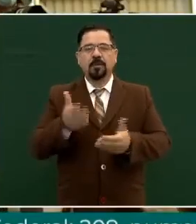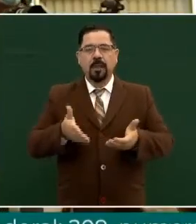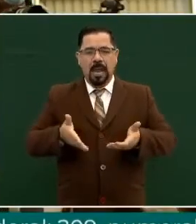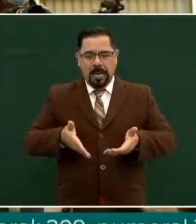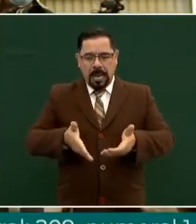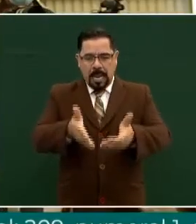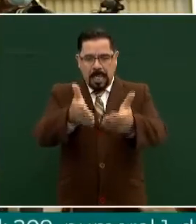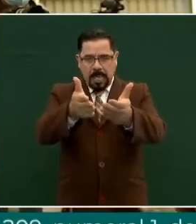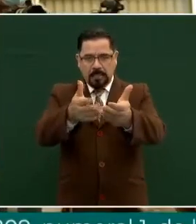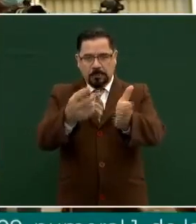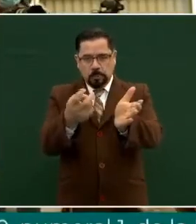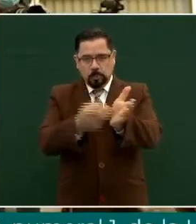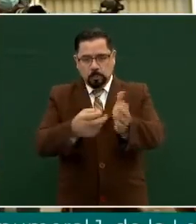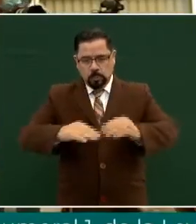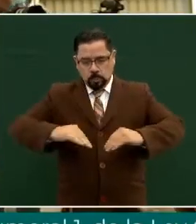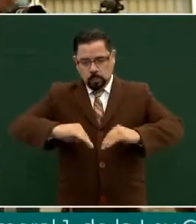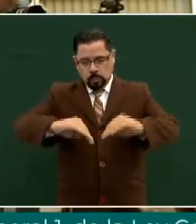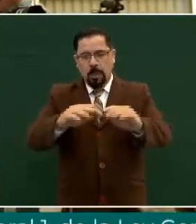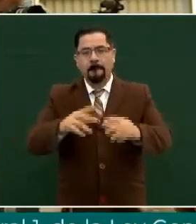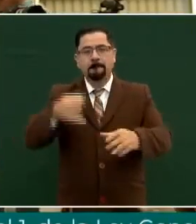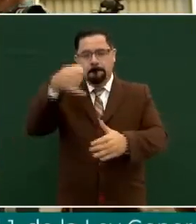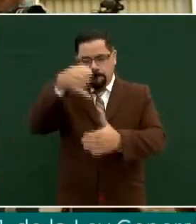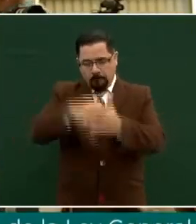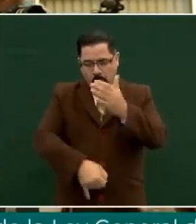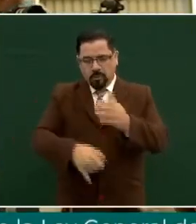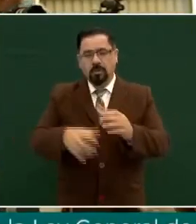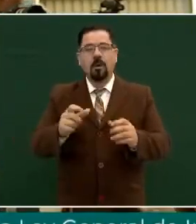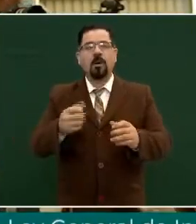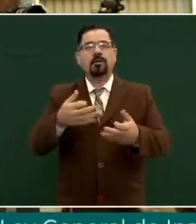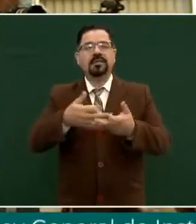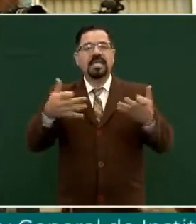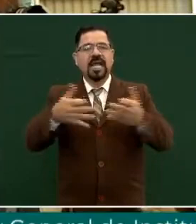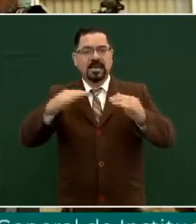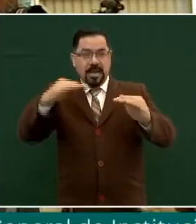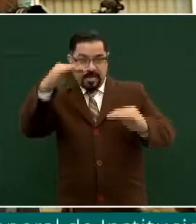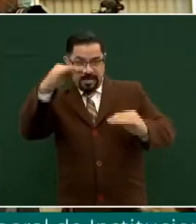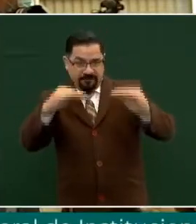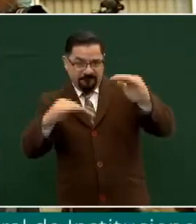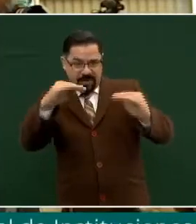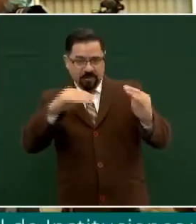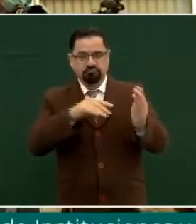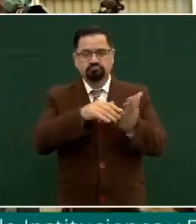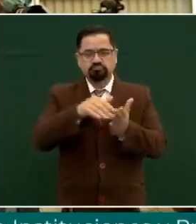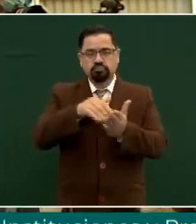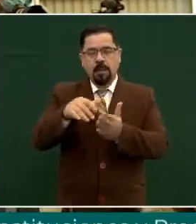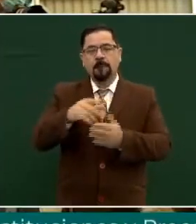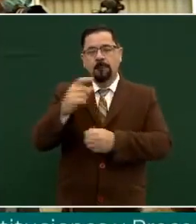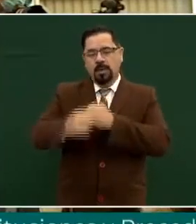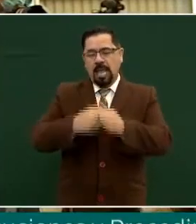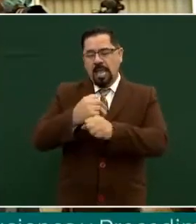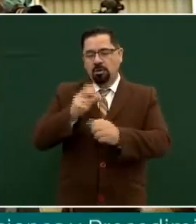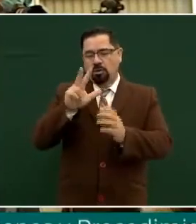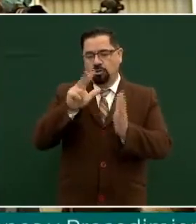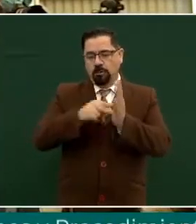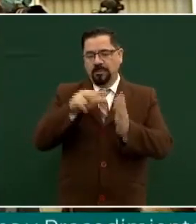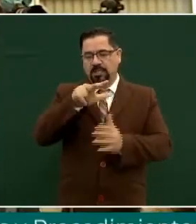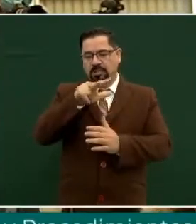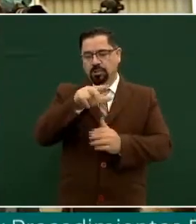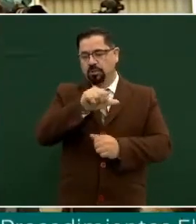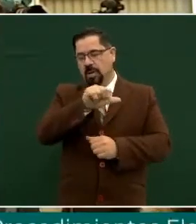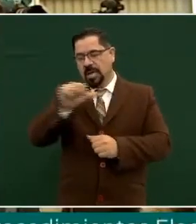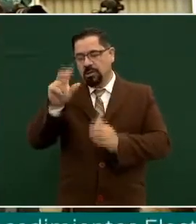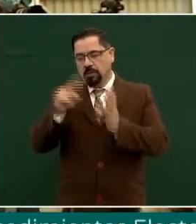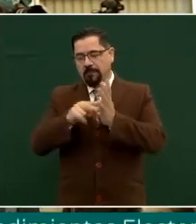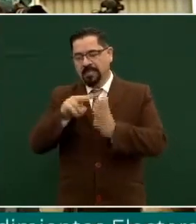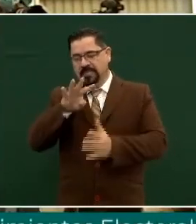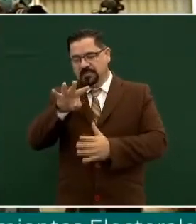canales, rehabilitación de pozos, nivelación de tierras, pero durante los años 2018, 2019 y